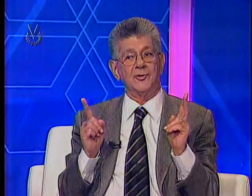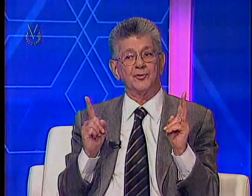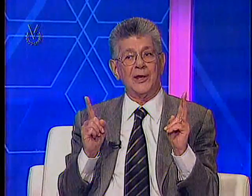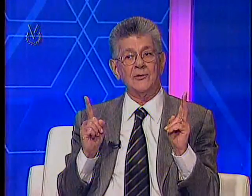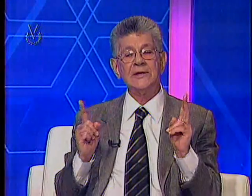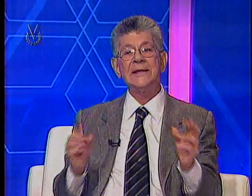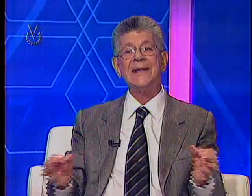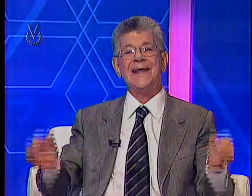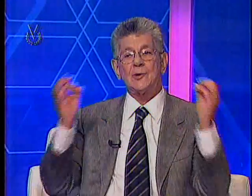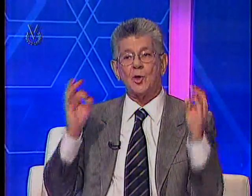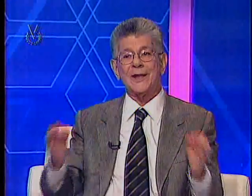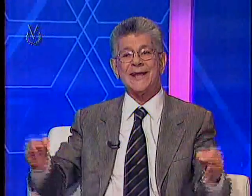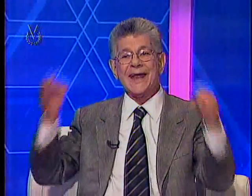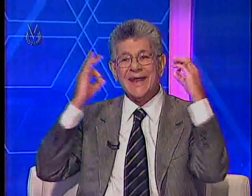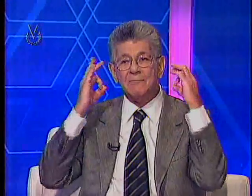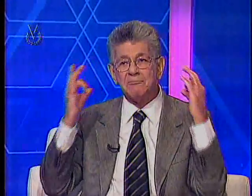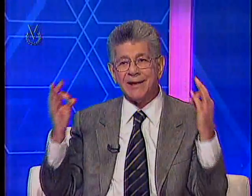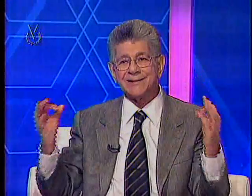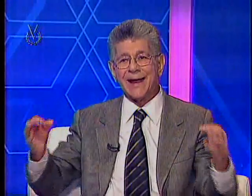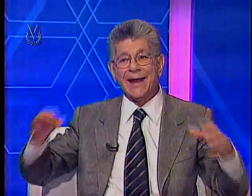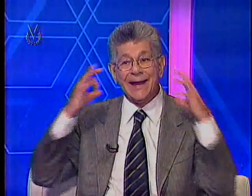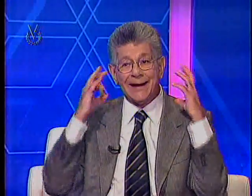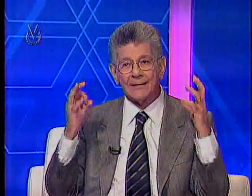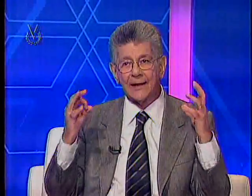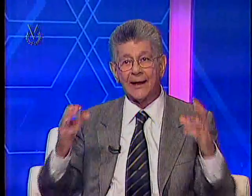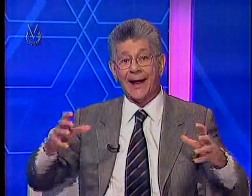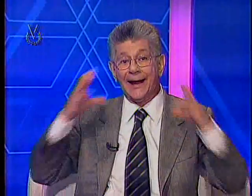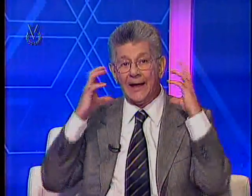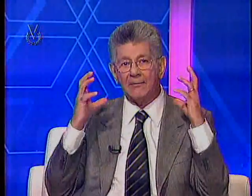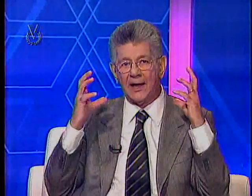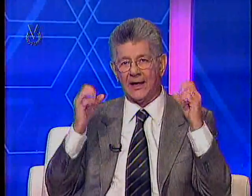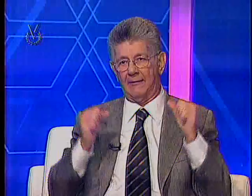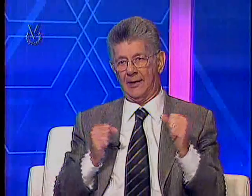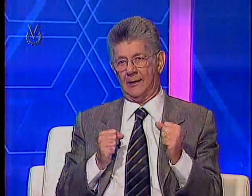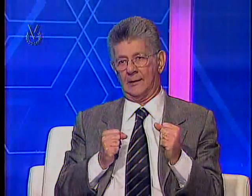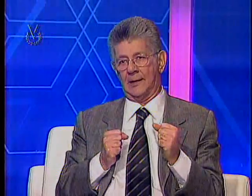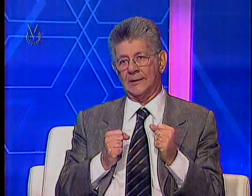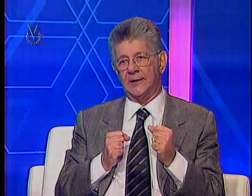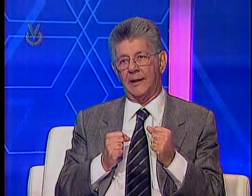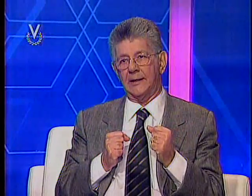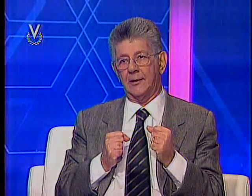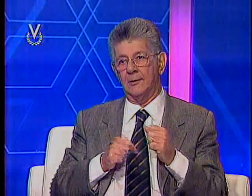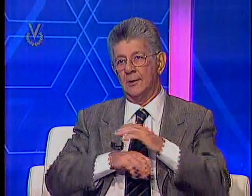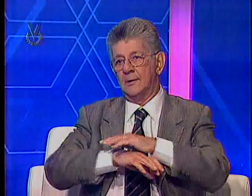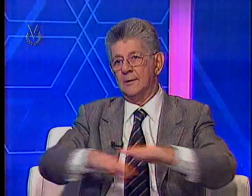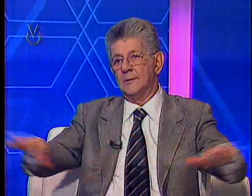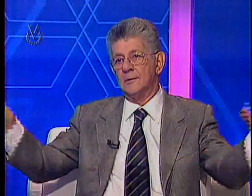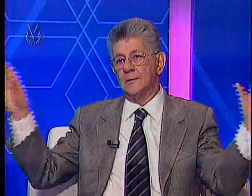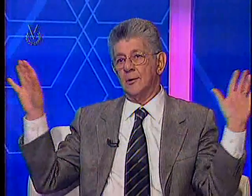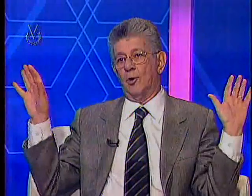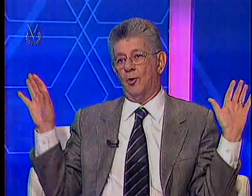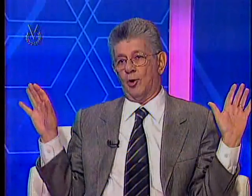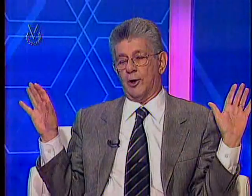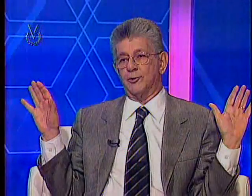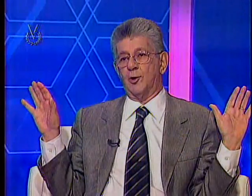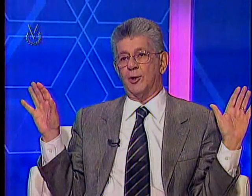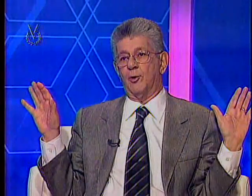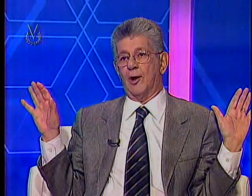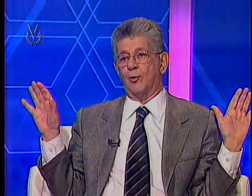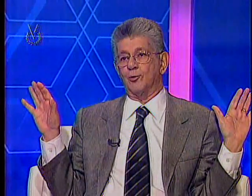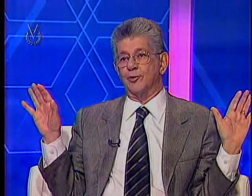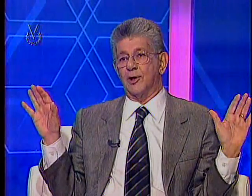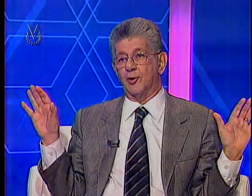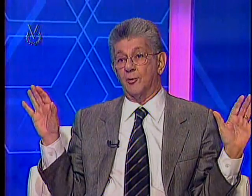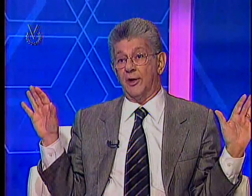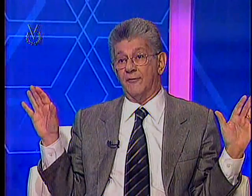en 18 años, y toda esa inmensa, gigantesca, inimaginable cantidad de dinero, lo que no se lo llevó